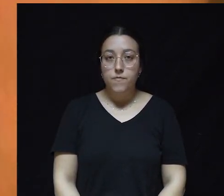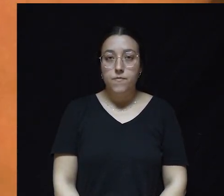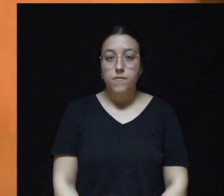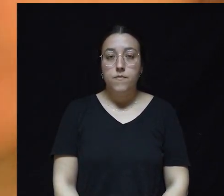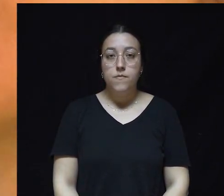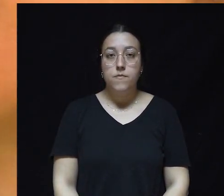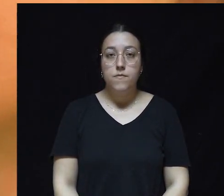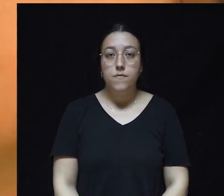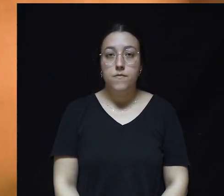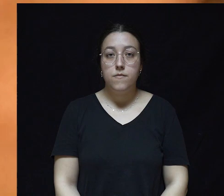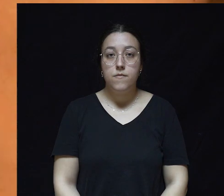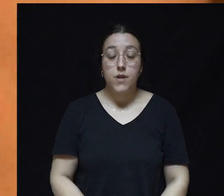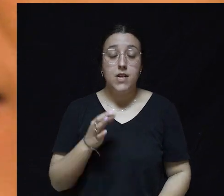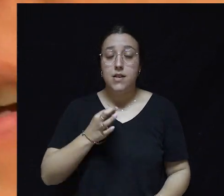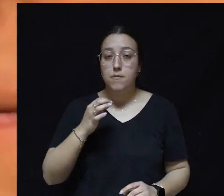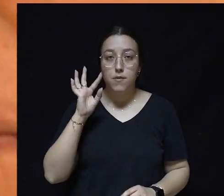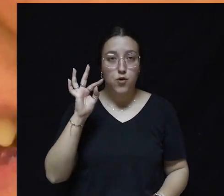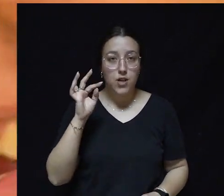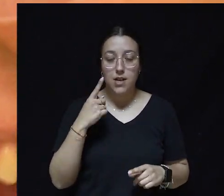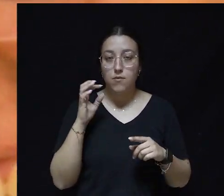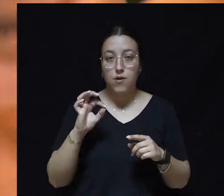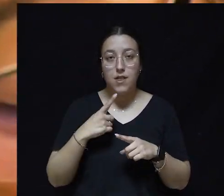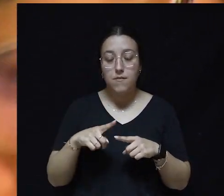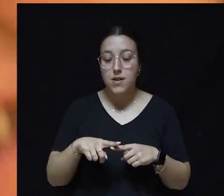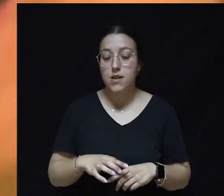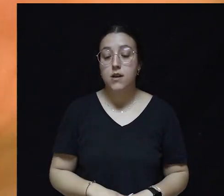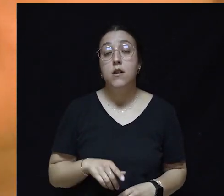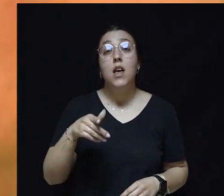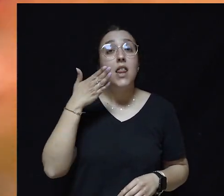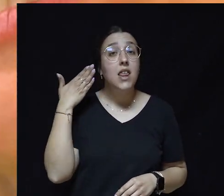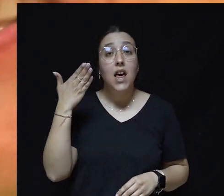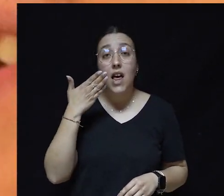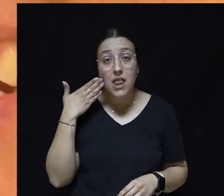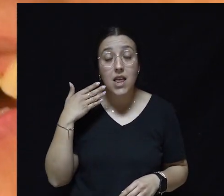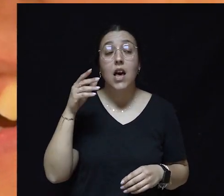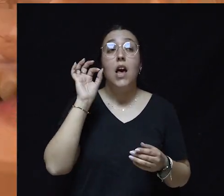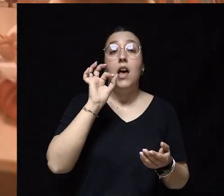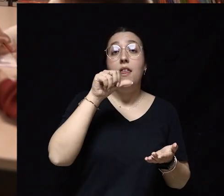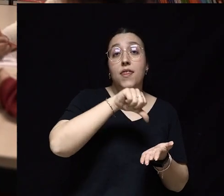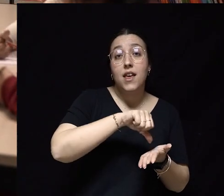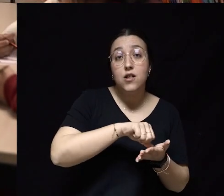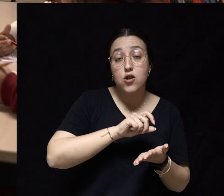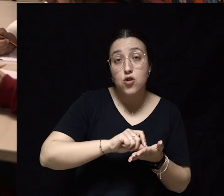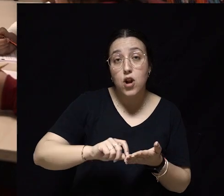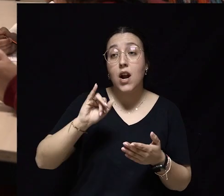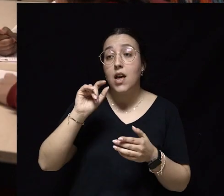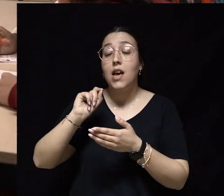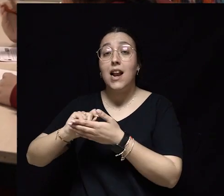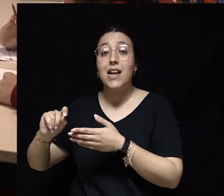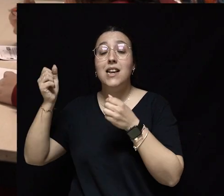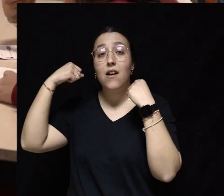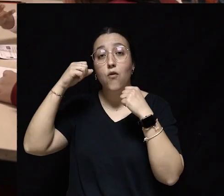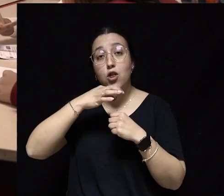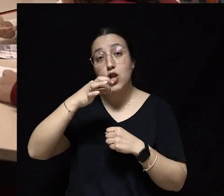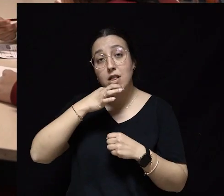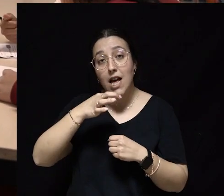¿no? De esas diferencias, ¿no? Con lo cual es siempre positiva la diversidad. En el día a día, tanto